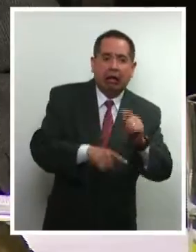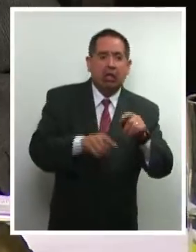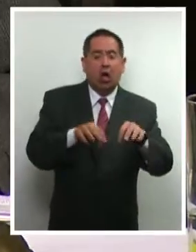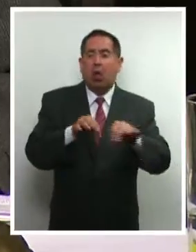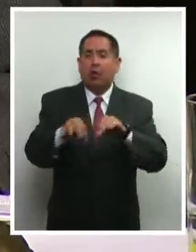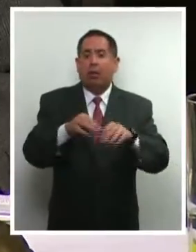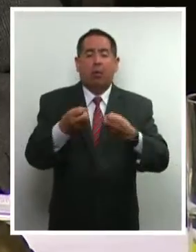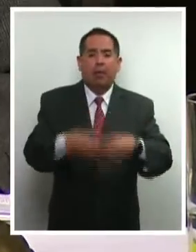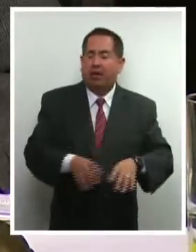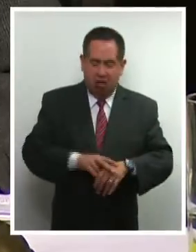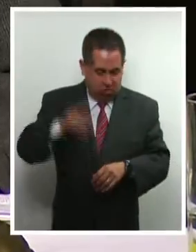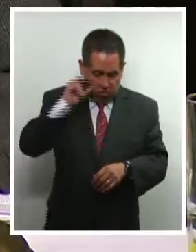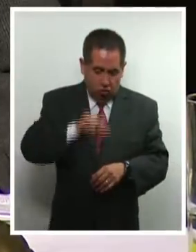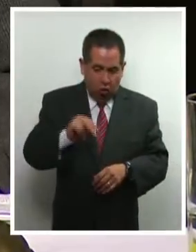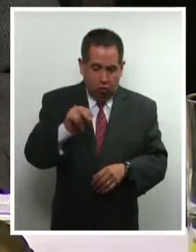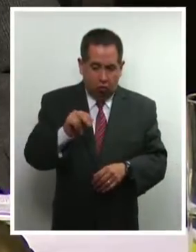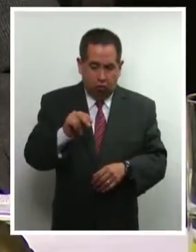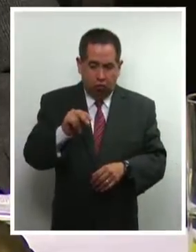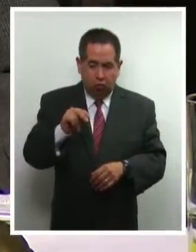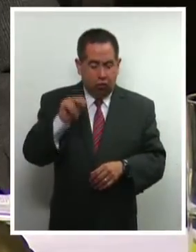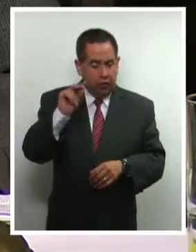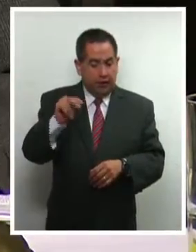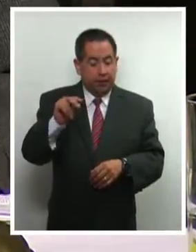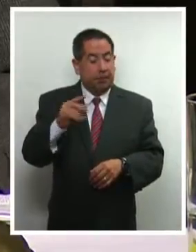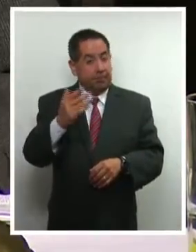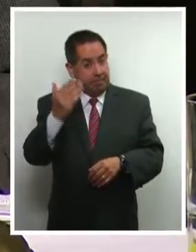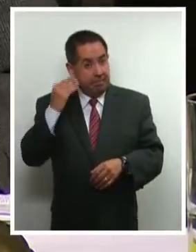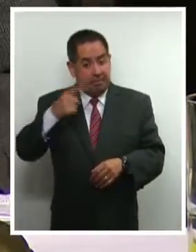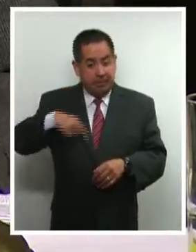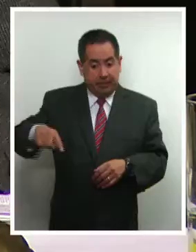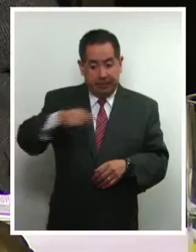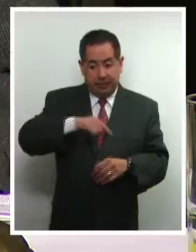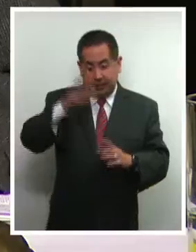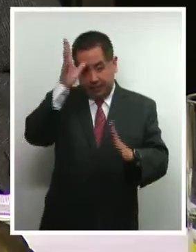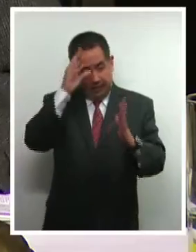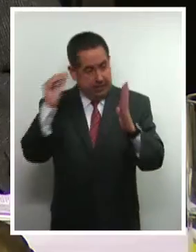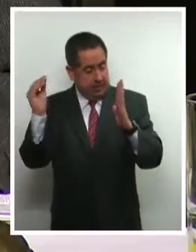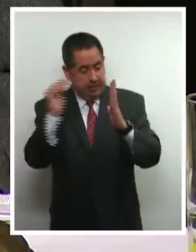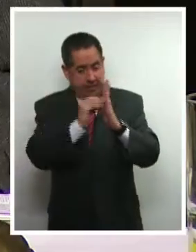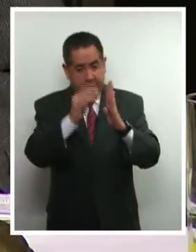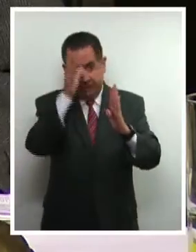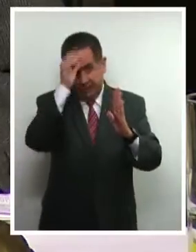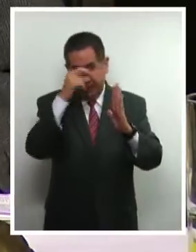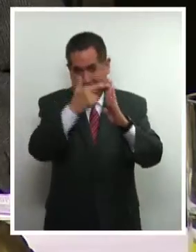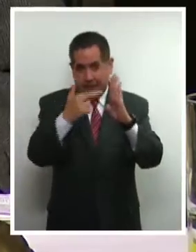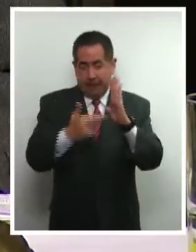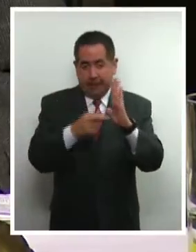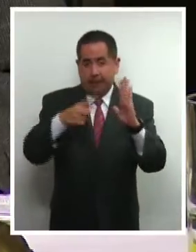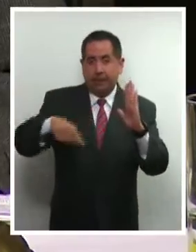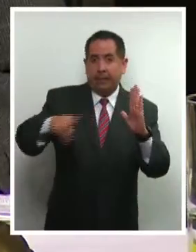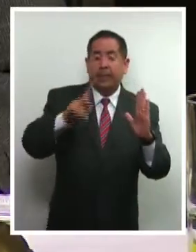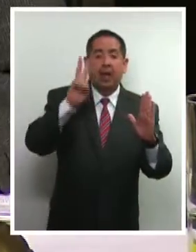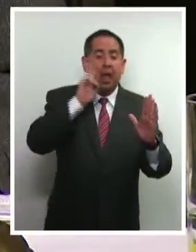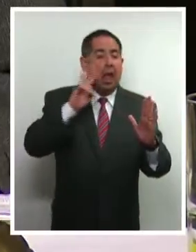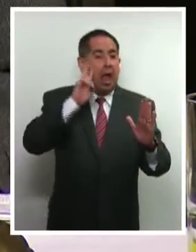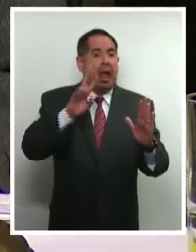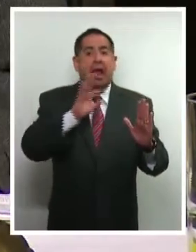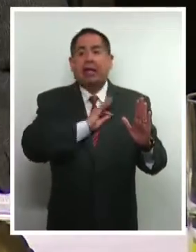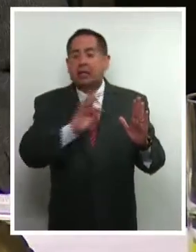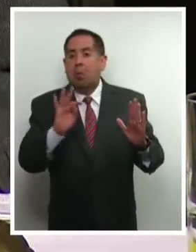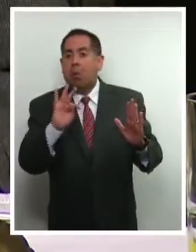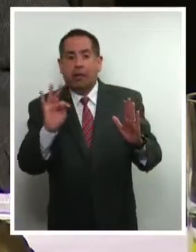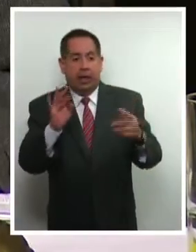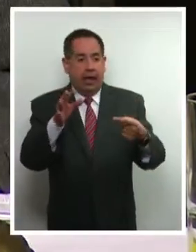del constituyente. Cuando establecimos en los lineamientos la posibilidad de